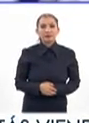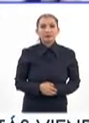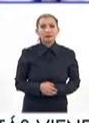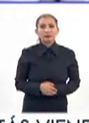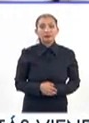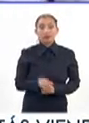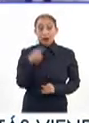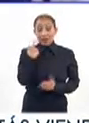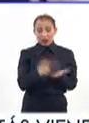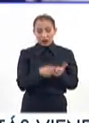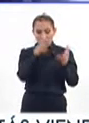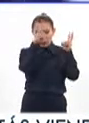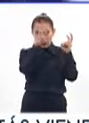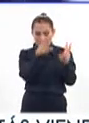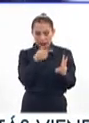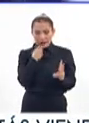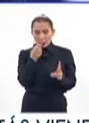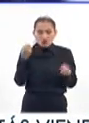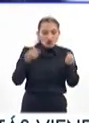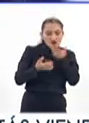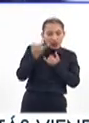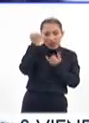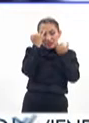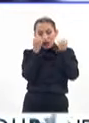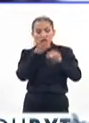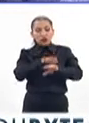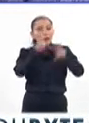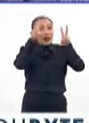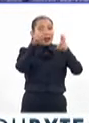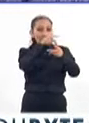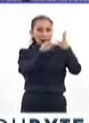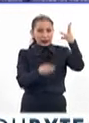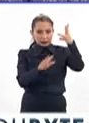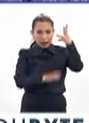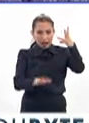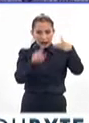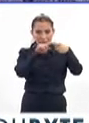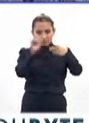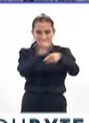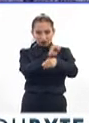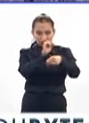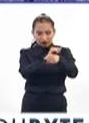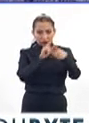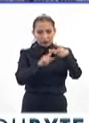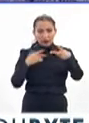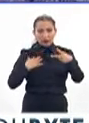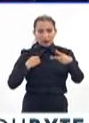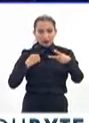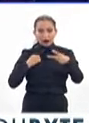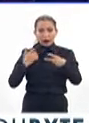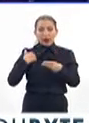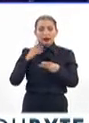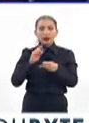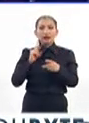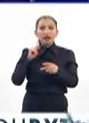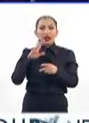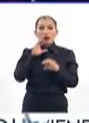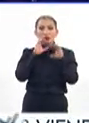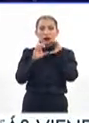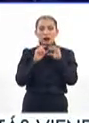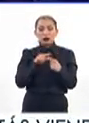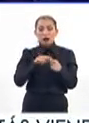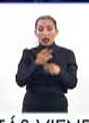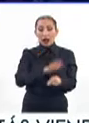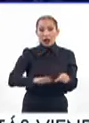Superior. En la agenda destacó el intercambio de ideas en torno a 3 sectores: el automotriz, textil y telecomunicaciones.